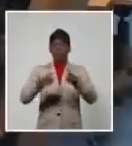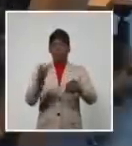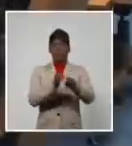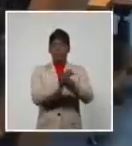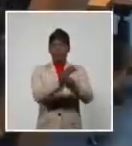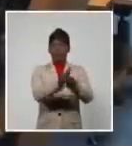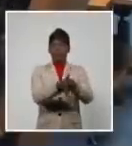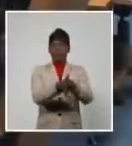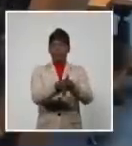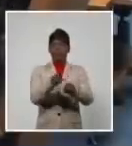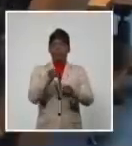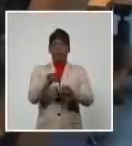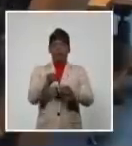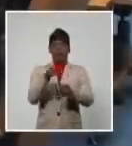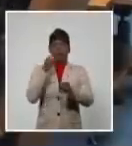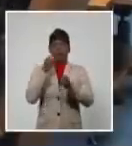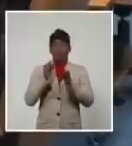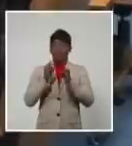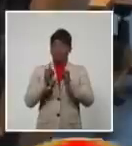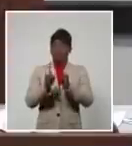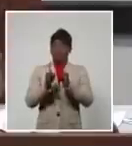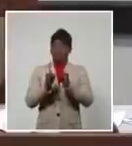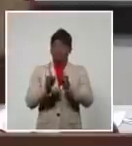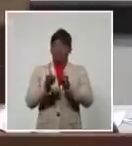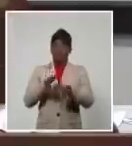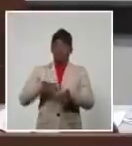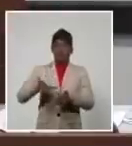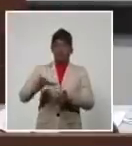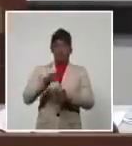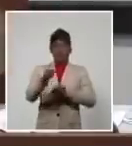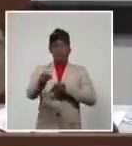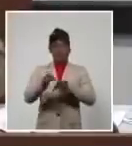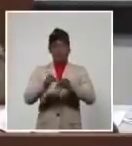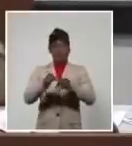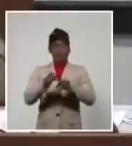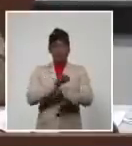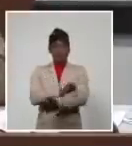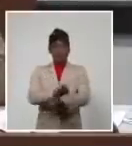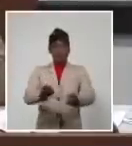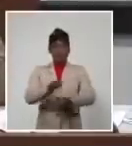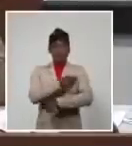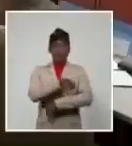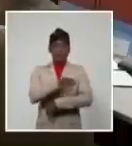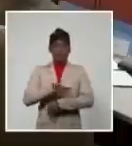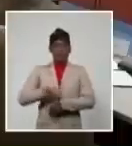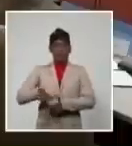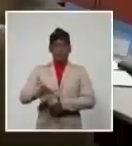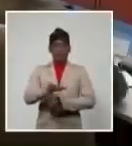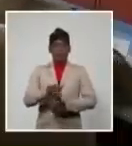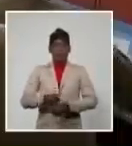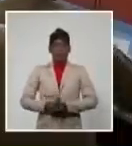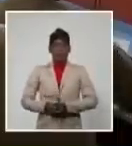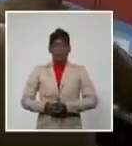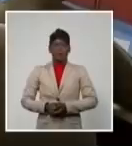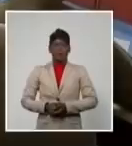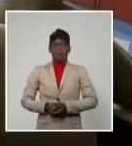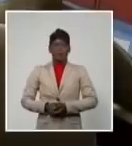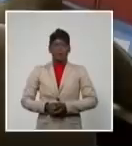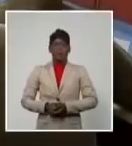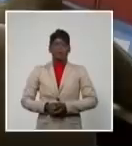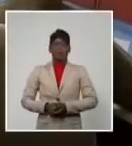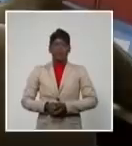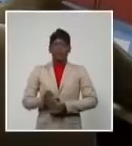a rodar esta noticia, que en este caso no fueron ellos mismos, fue Juan, ¿verdad? Fue Juan el que tuvo la